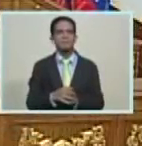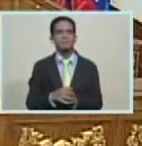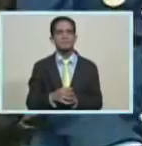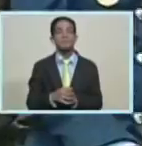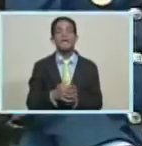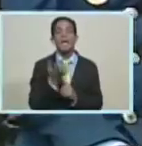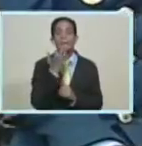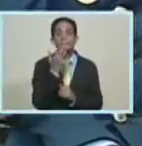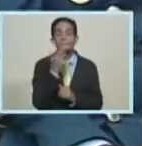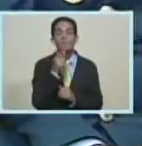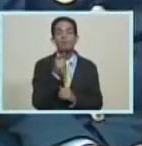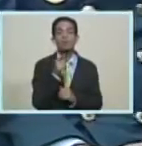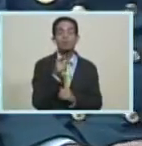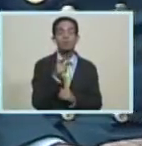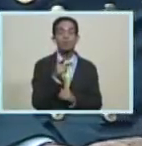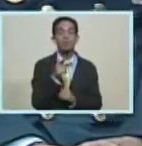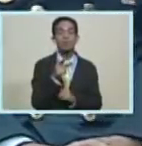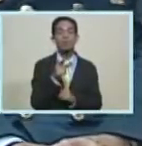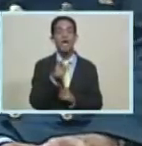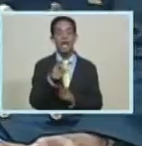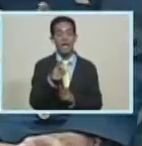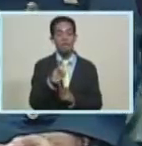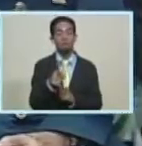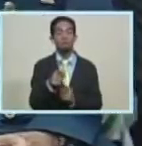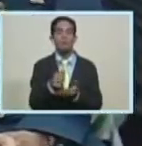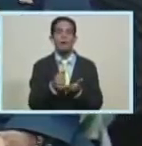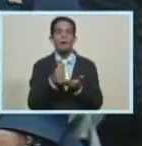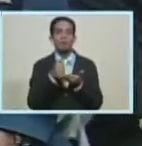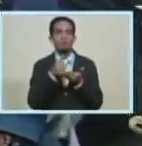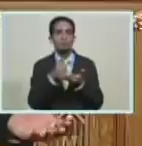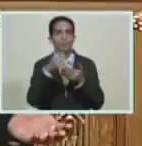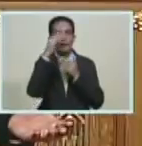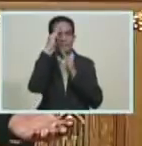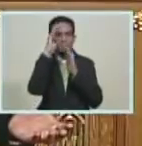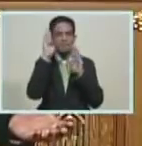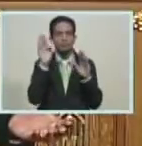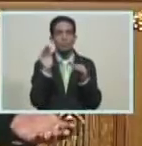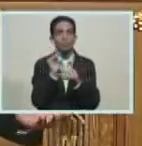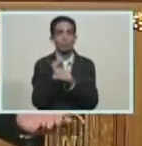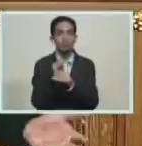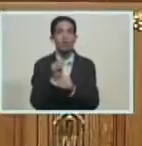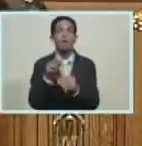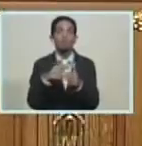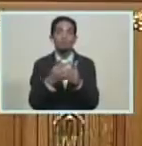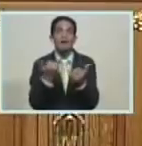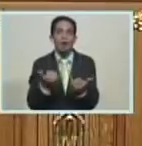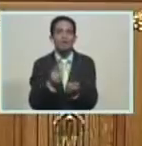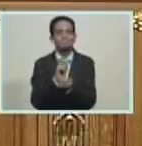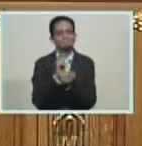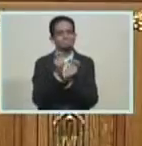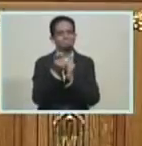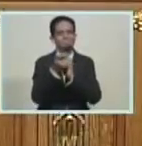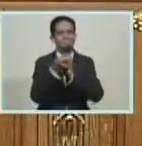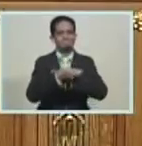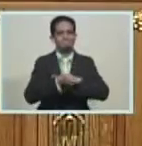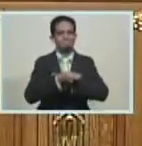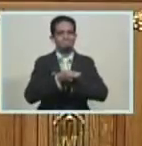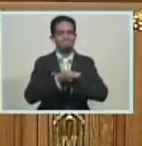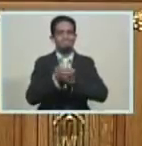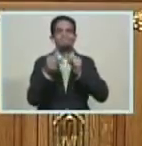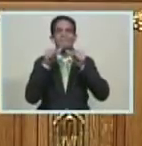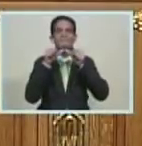si fue el mecanismo de atención, protección, convirtámoslo en el gran mecanismo de estabilización.